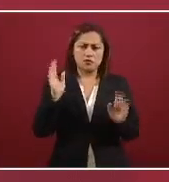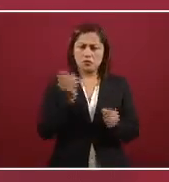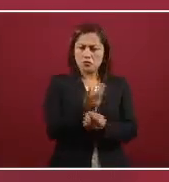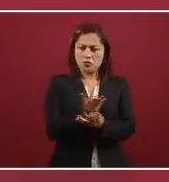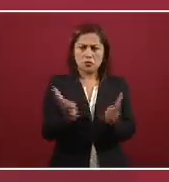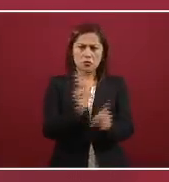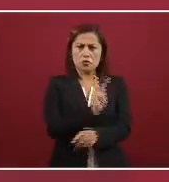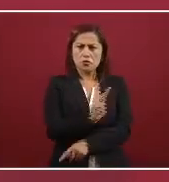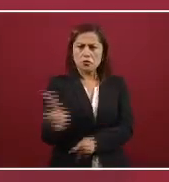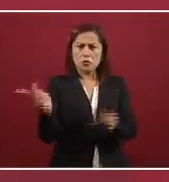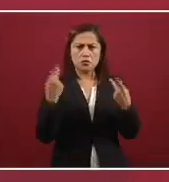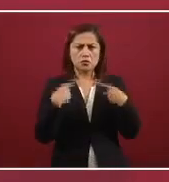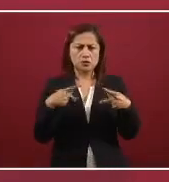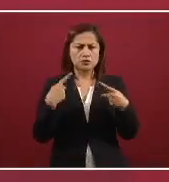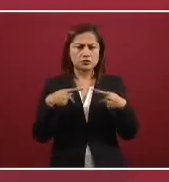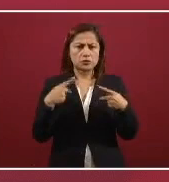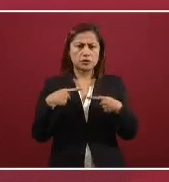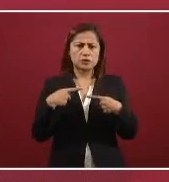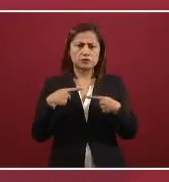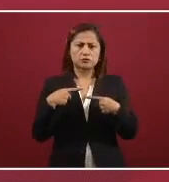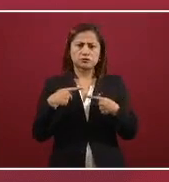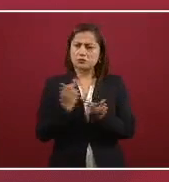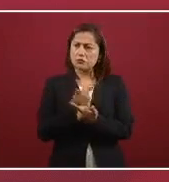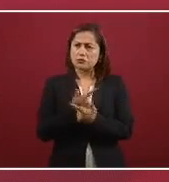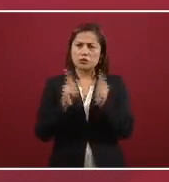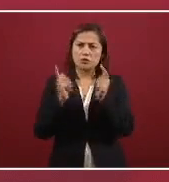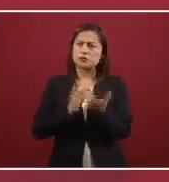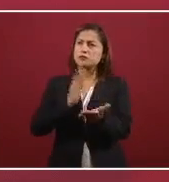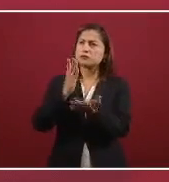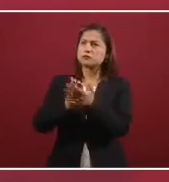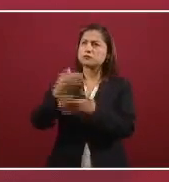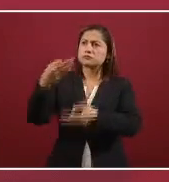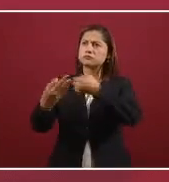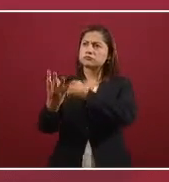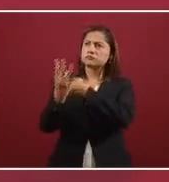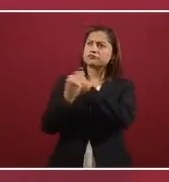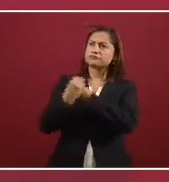amparo, y hay que respetar